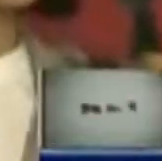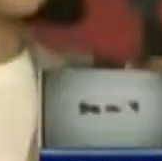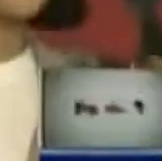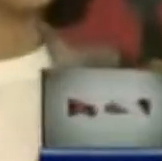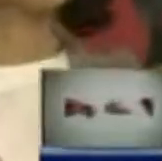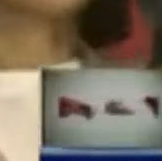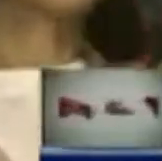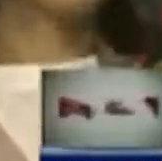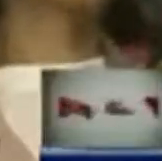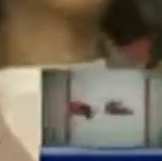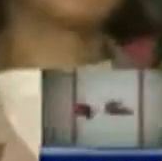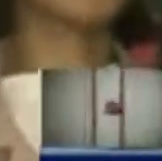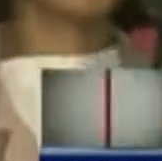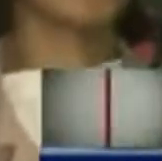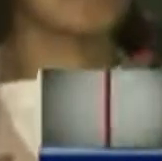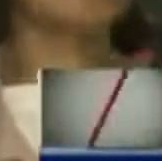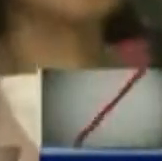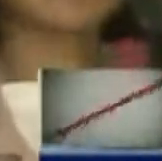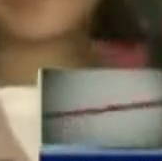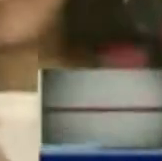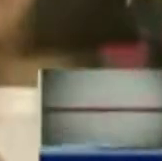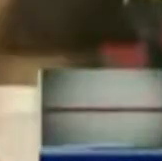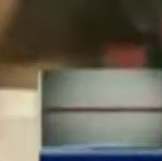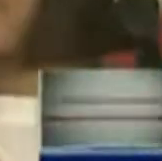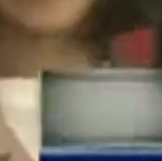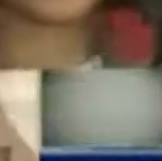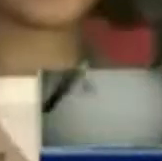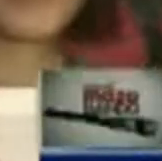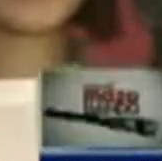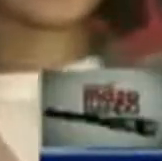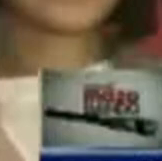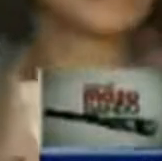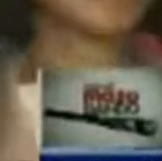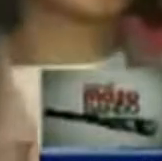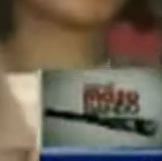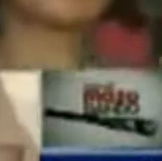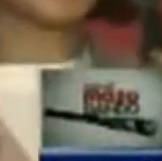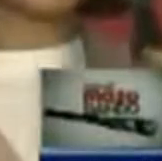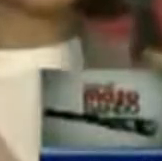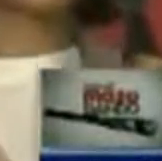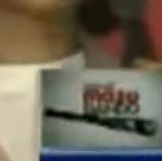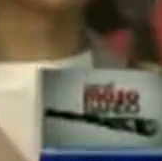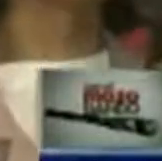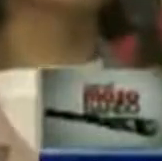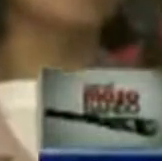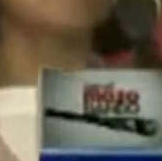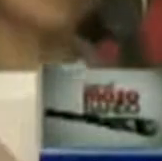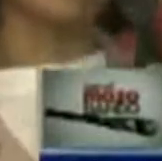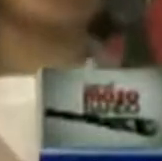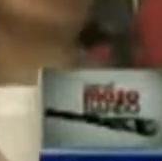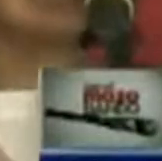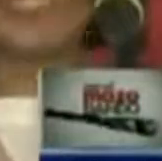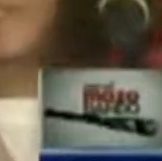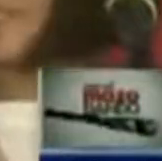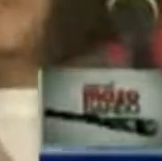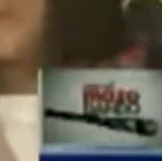para bailar en la vaca deja depende mi vaquita que le traigo leche para tomar